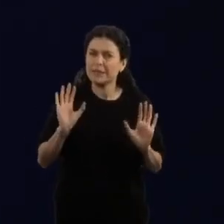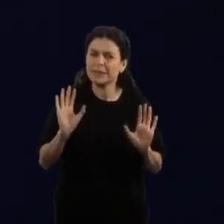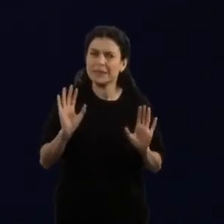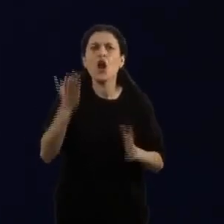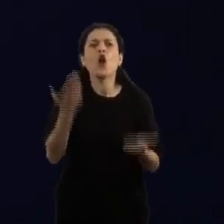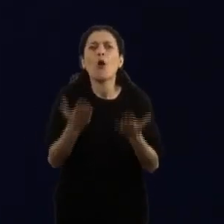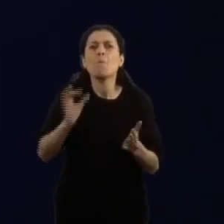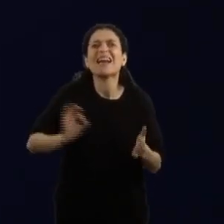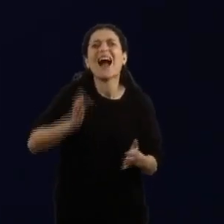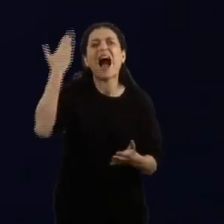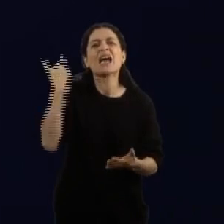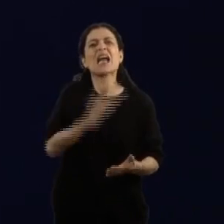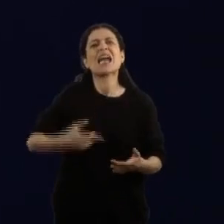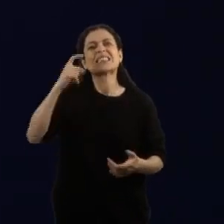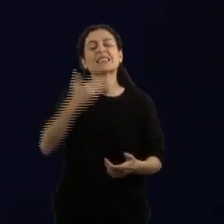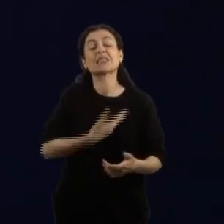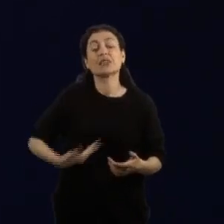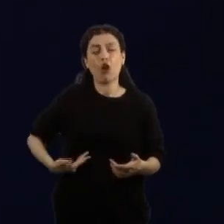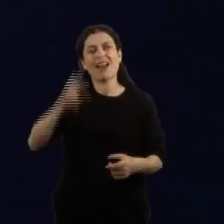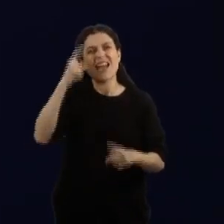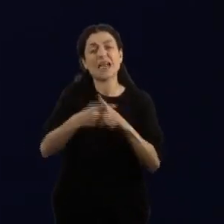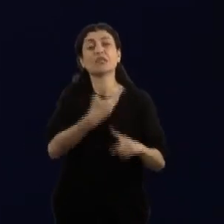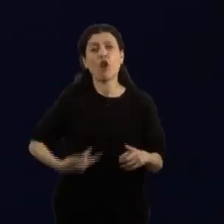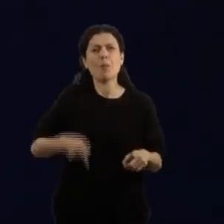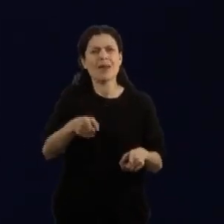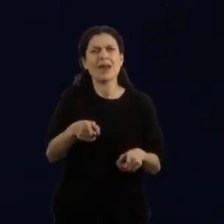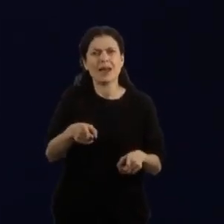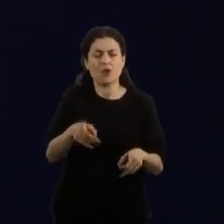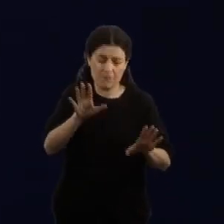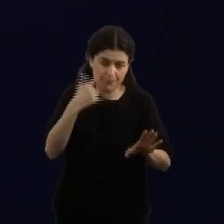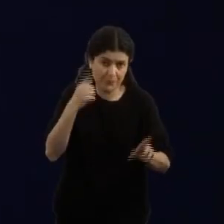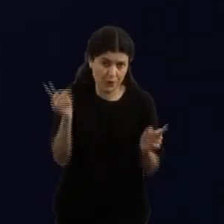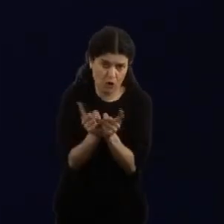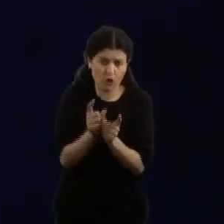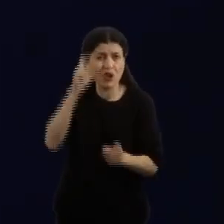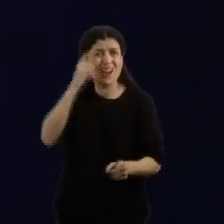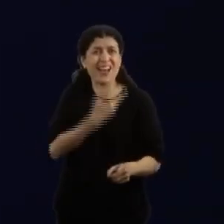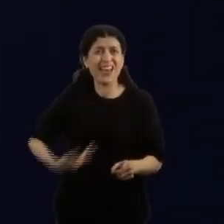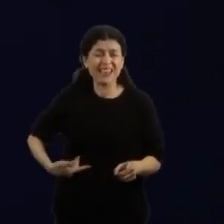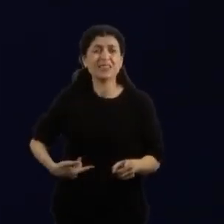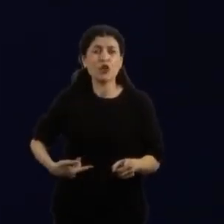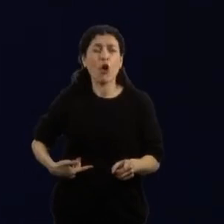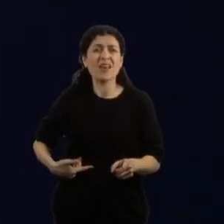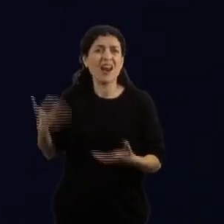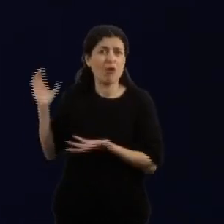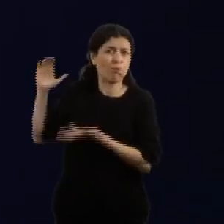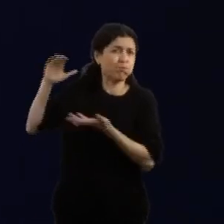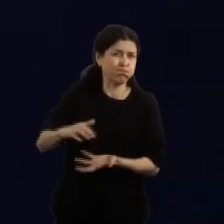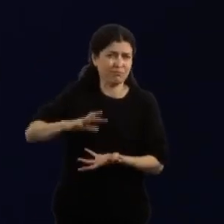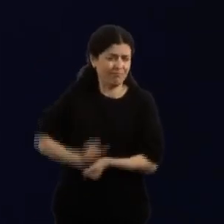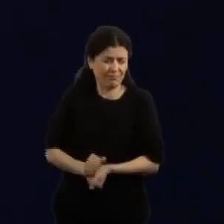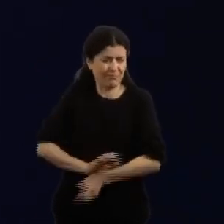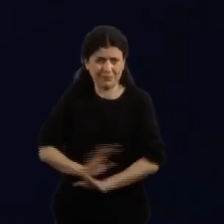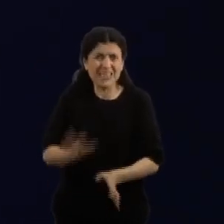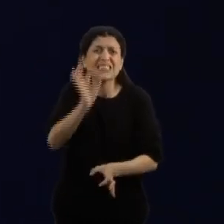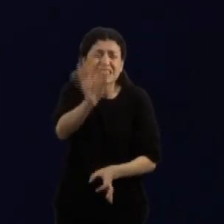gobierno anterior. El gobierno anterior nos dejó, en términos monetarios, que es de lo que estamos hablando, en la ruina total, nos dejó sin